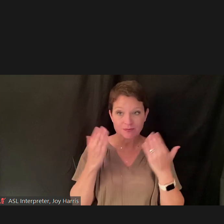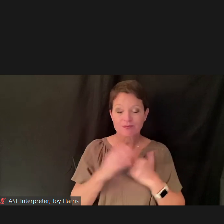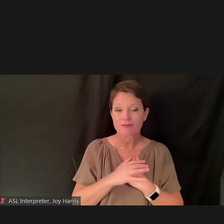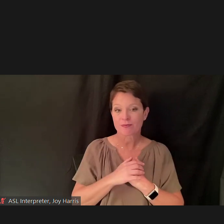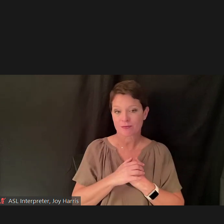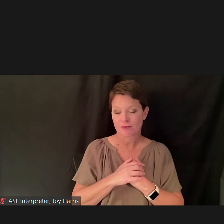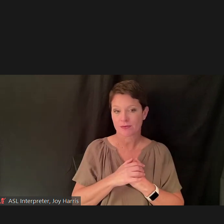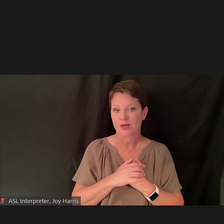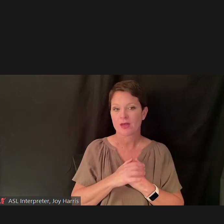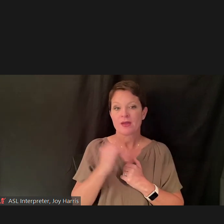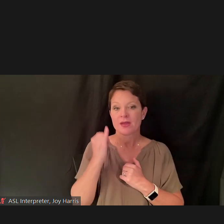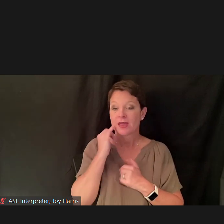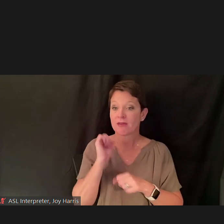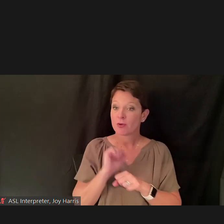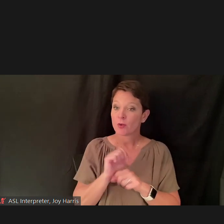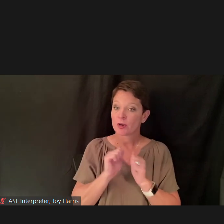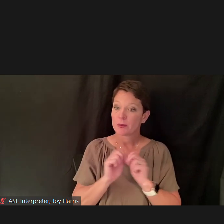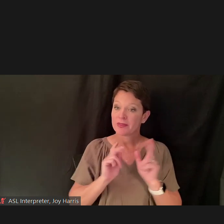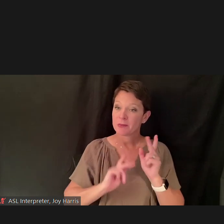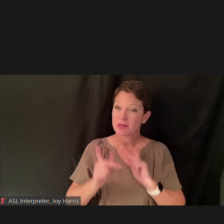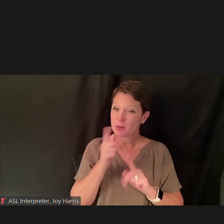día.